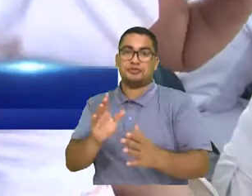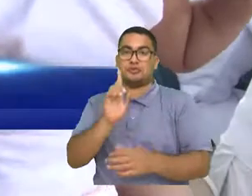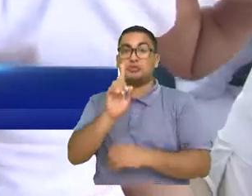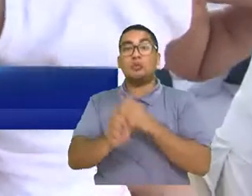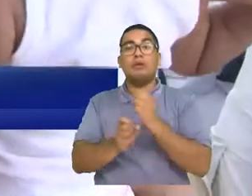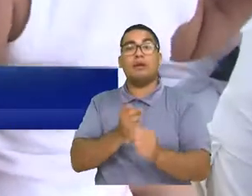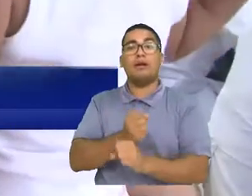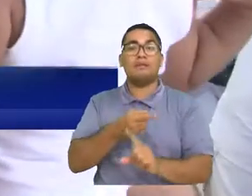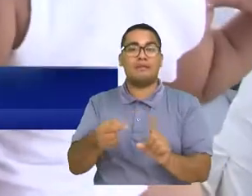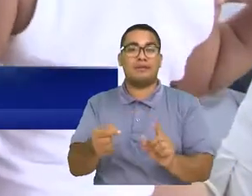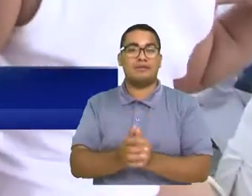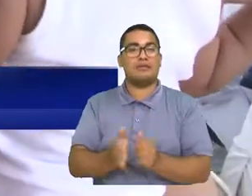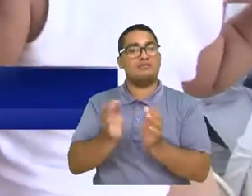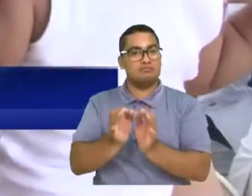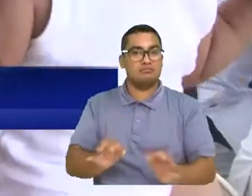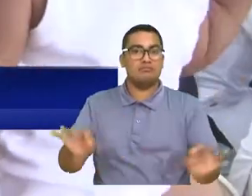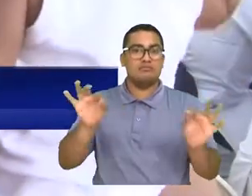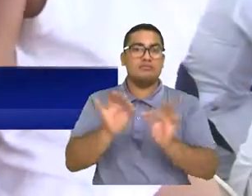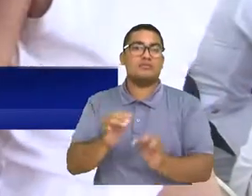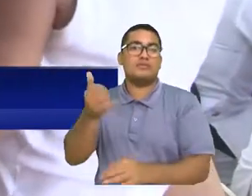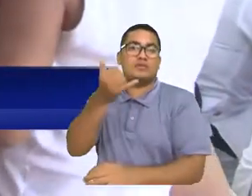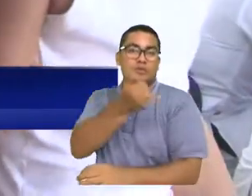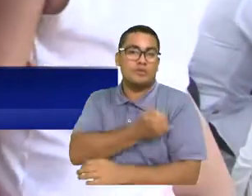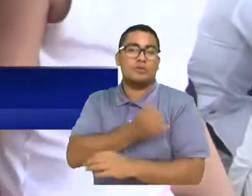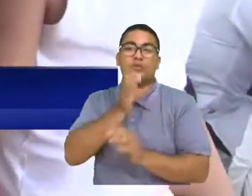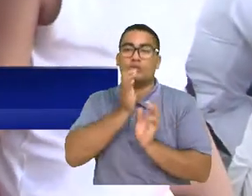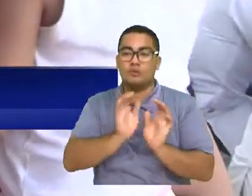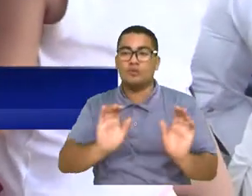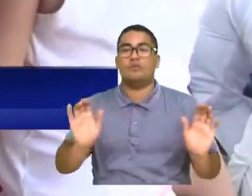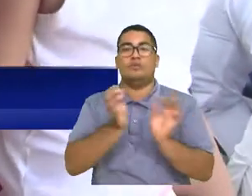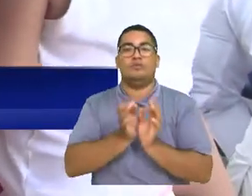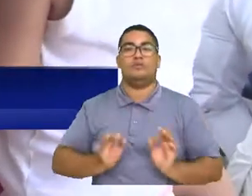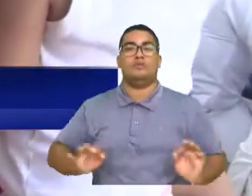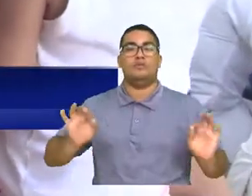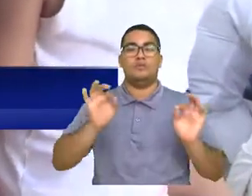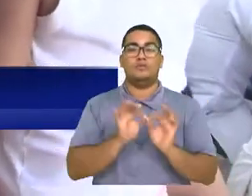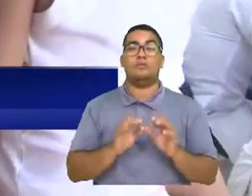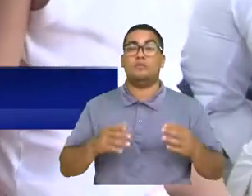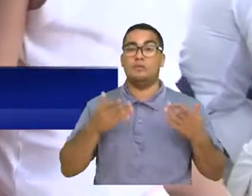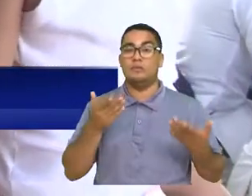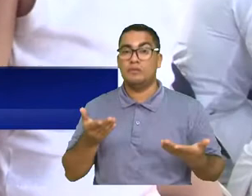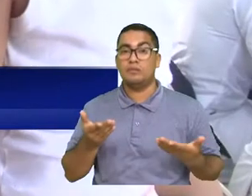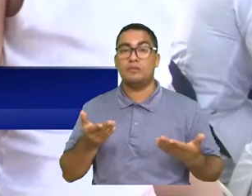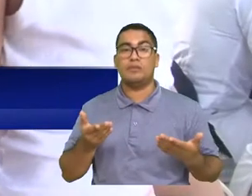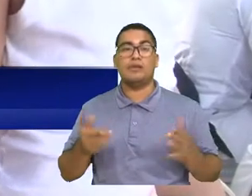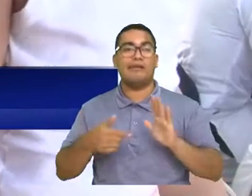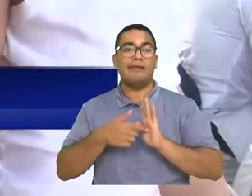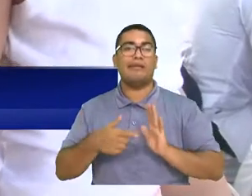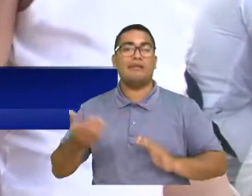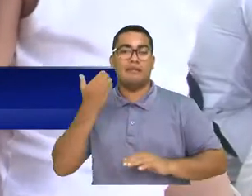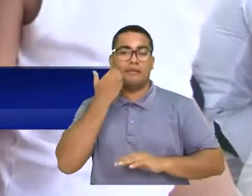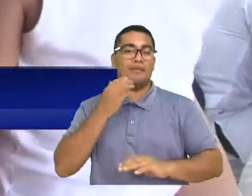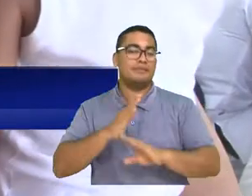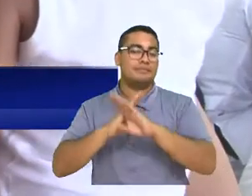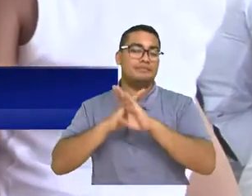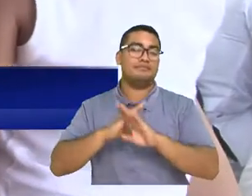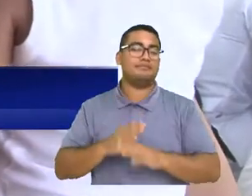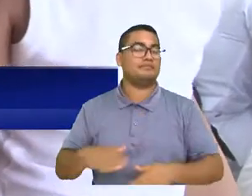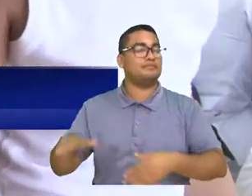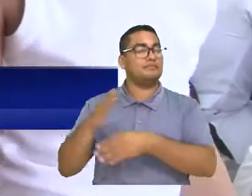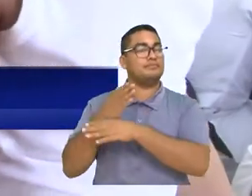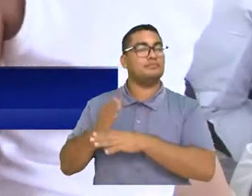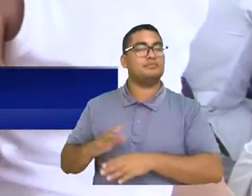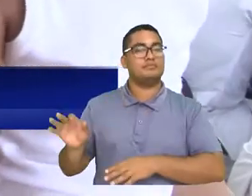importante es ponerle esa vacunita? Yo pienso que es importante para prevenir enfermedades de todo tipo.